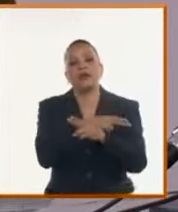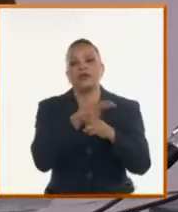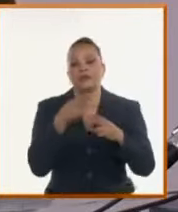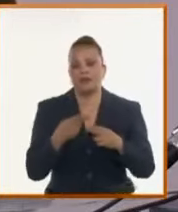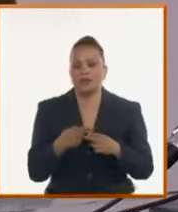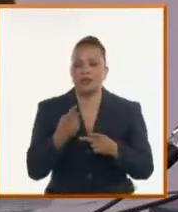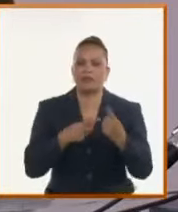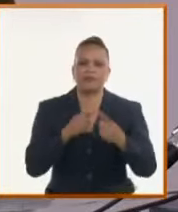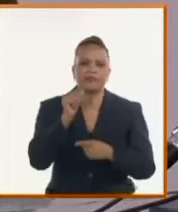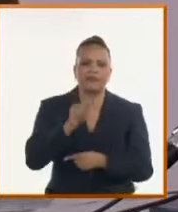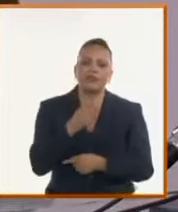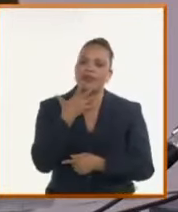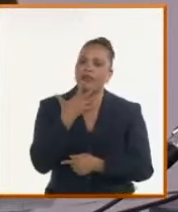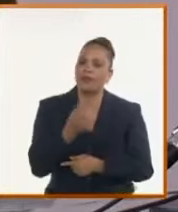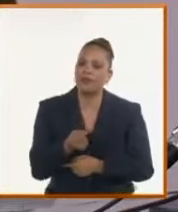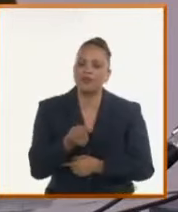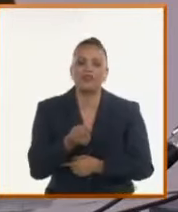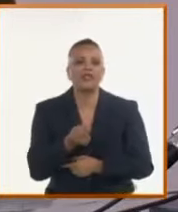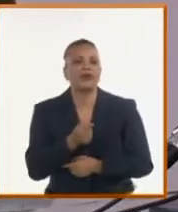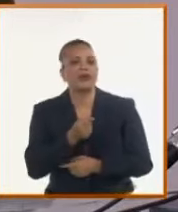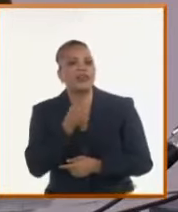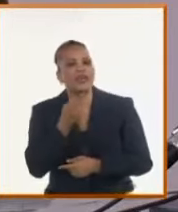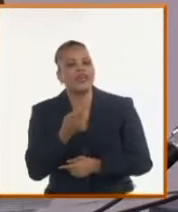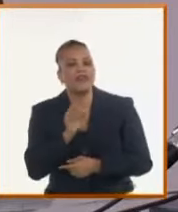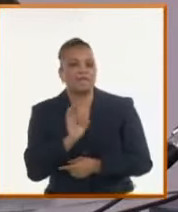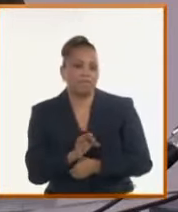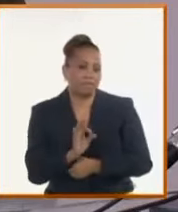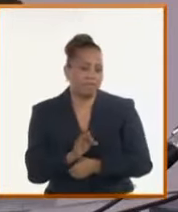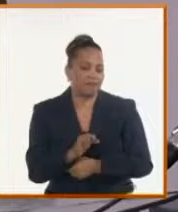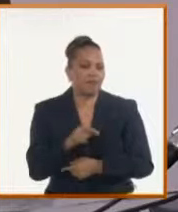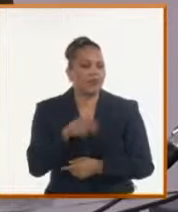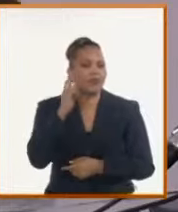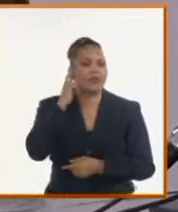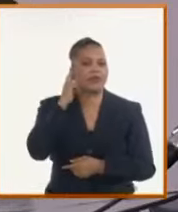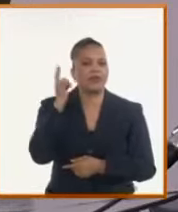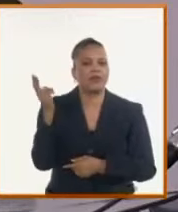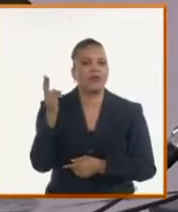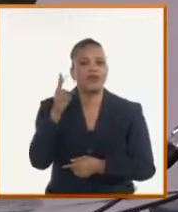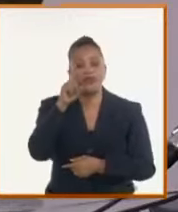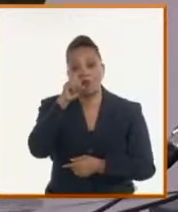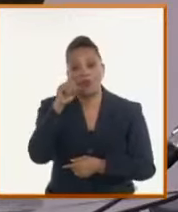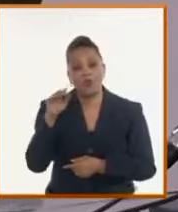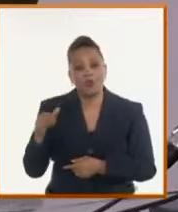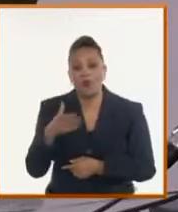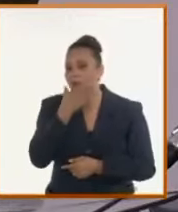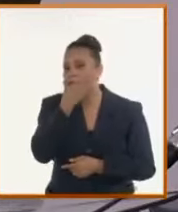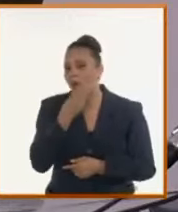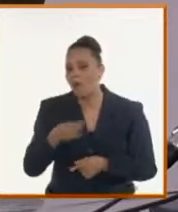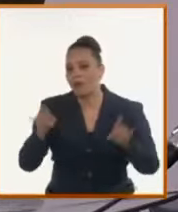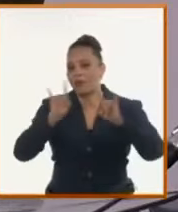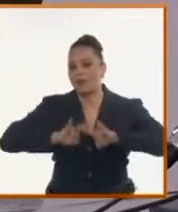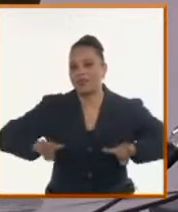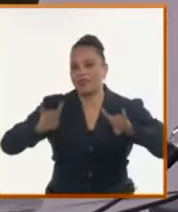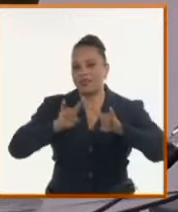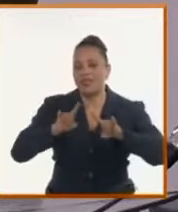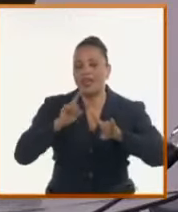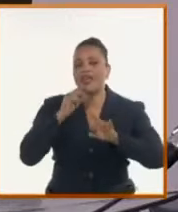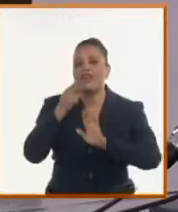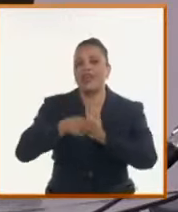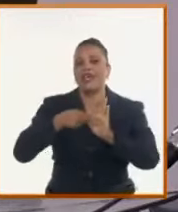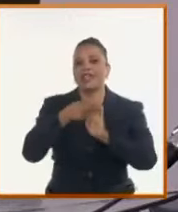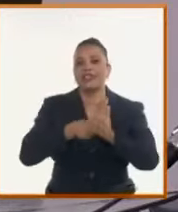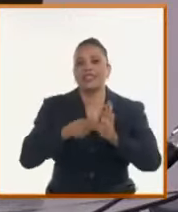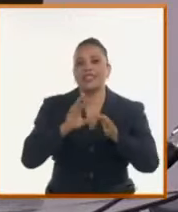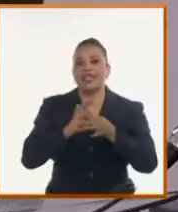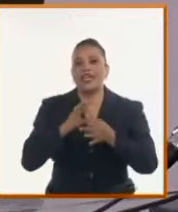las personas la añoran evidentemente bueno eh lo recuerdo mucho Enma etapa de la de la universidad el tren de El tren de